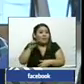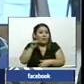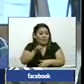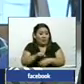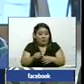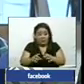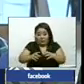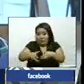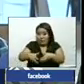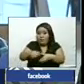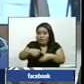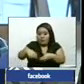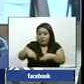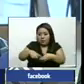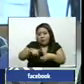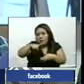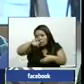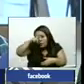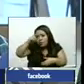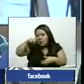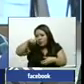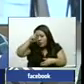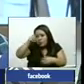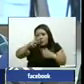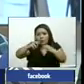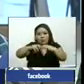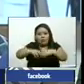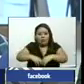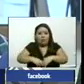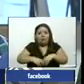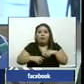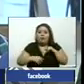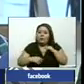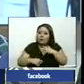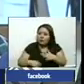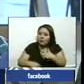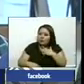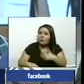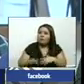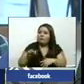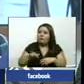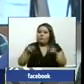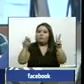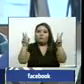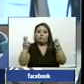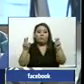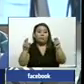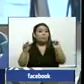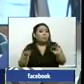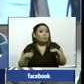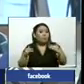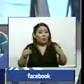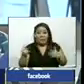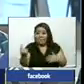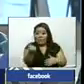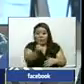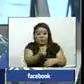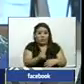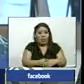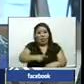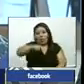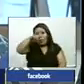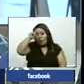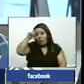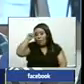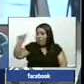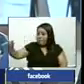un sector tan desgastado que está es difícil la situación, porque la mayoría trabaja y trabajamos